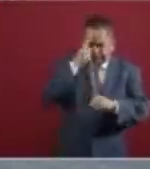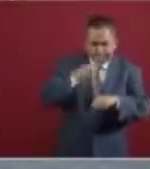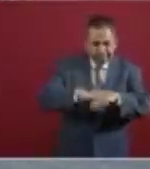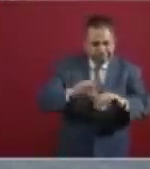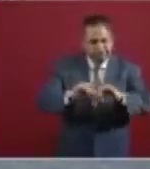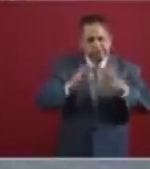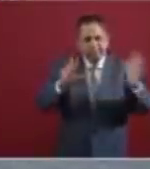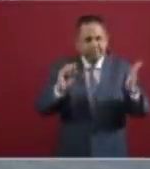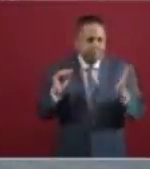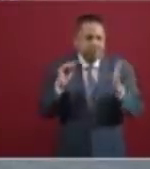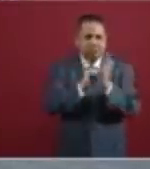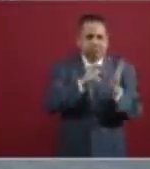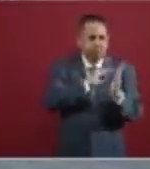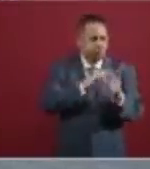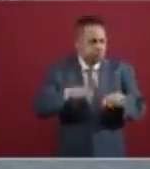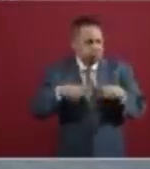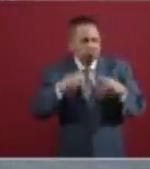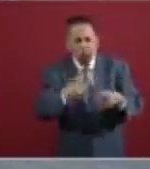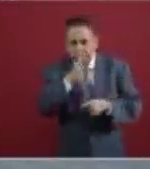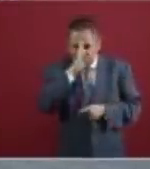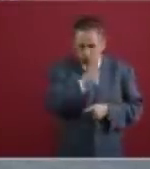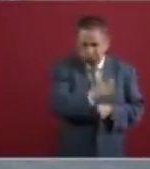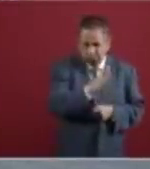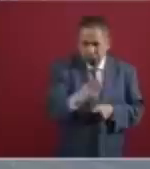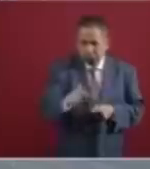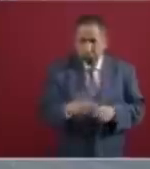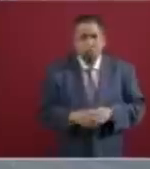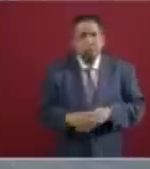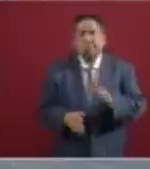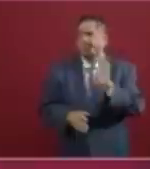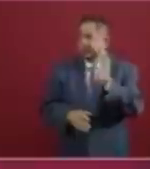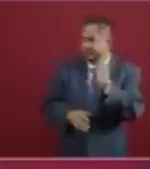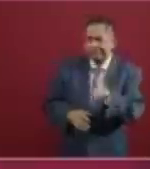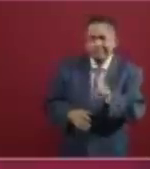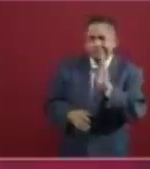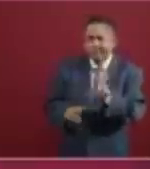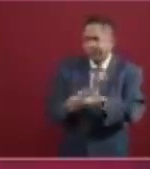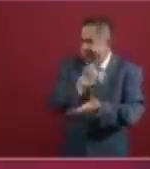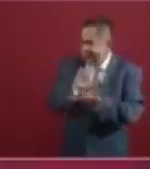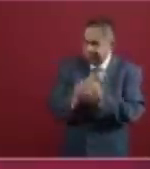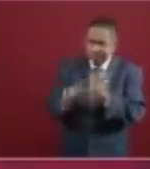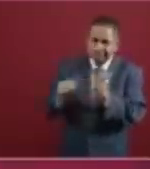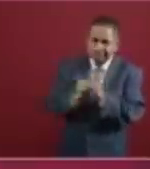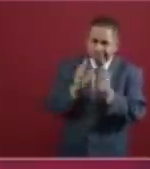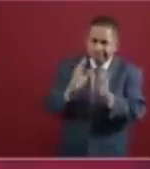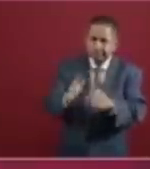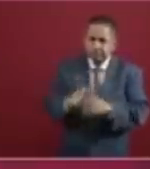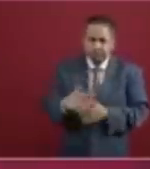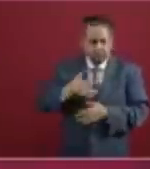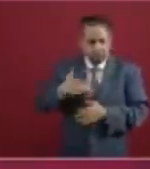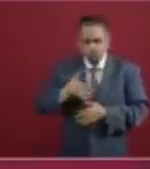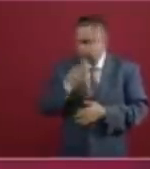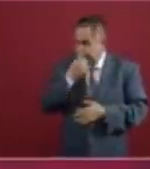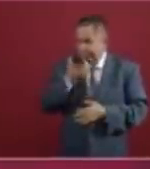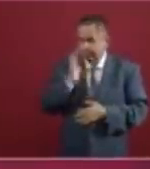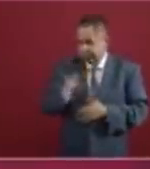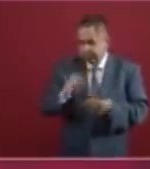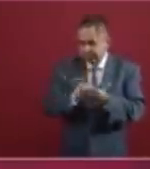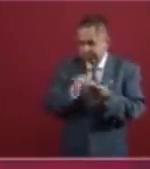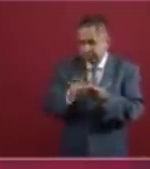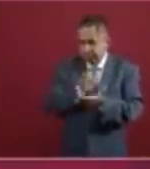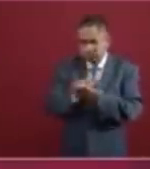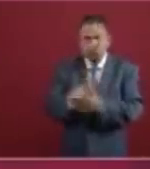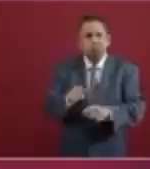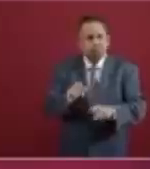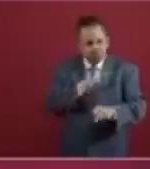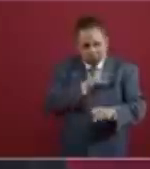este dinero puede incorporarse o puede destinarse a programas sociales? Es que está establecido en la ley. Eso es lo que yo sostengo, que está